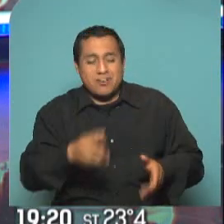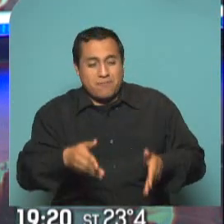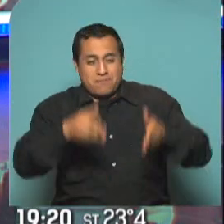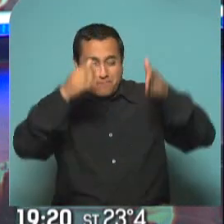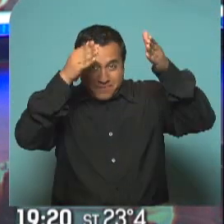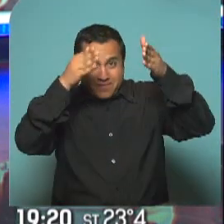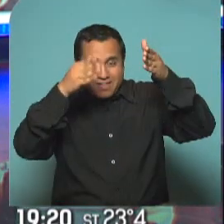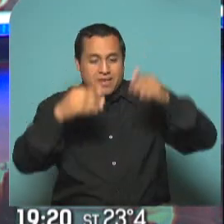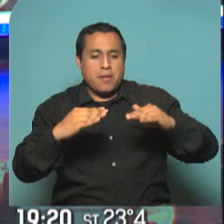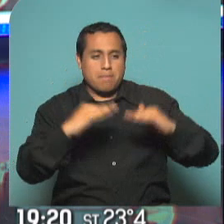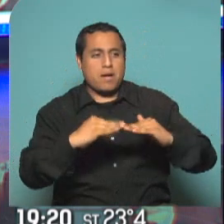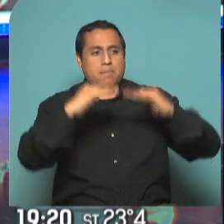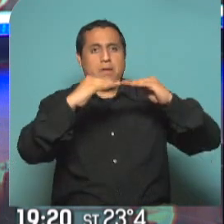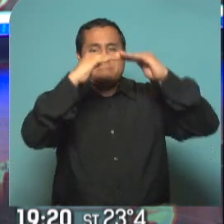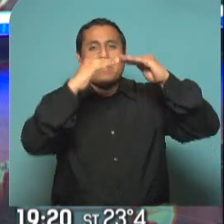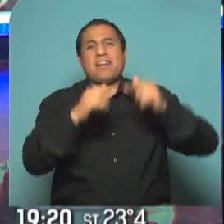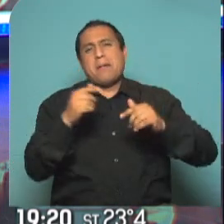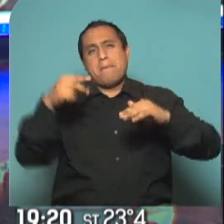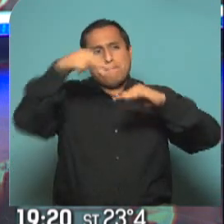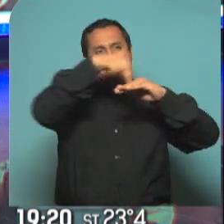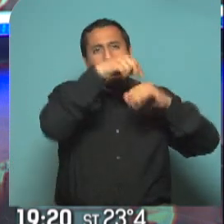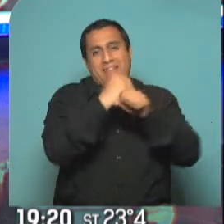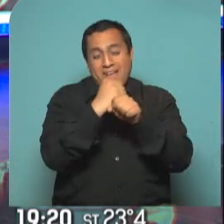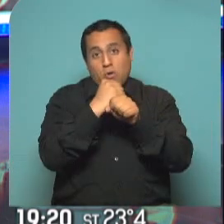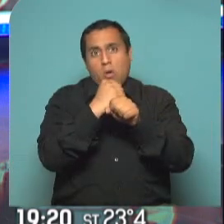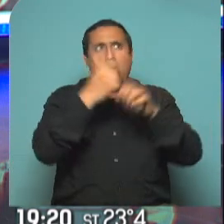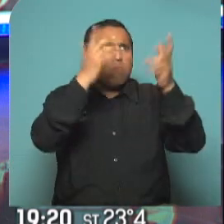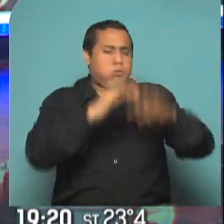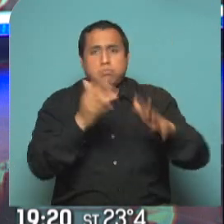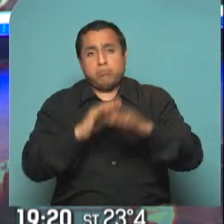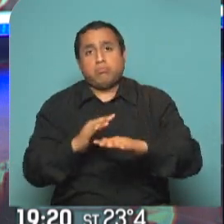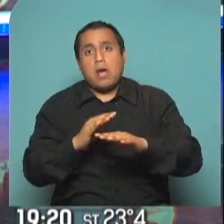decíamos, Eduardo, una persona perdió la vida y hay varios heridos, incluso de gravedad.